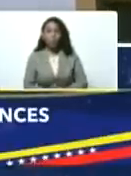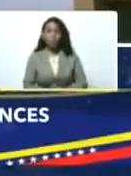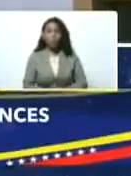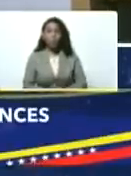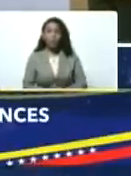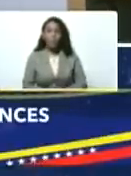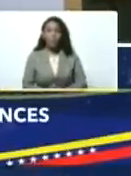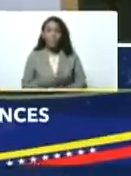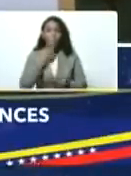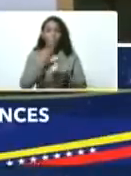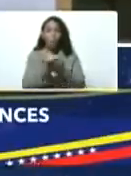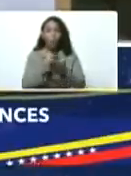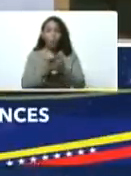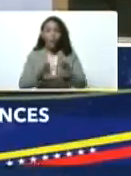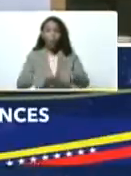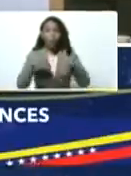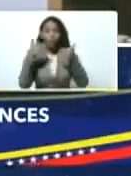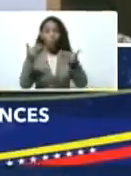decreto por el cual